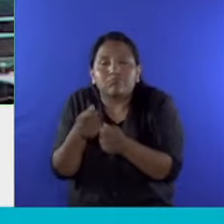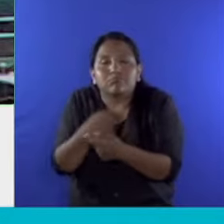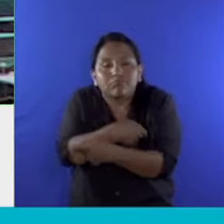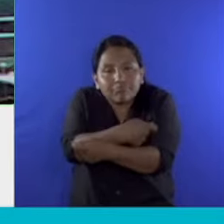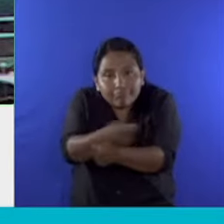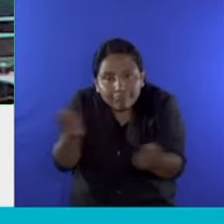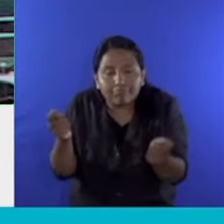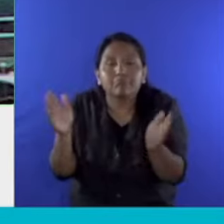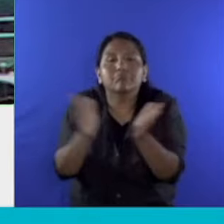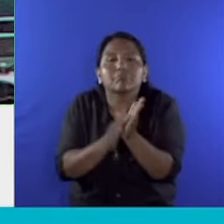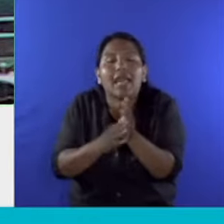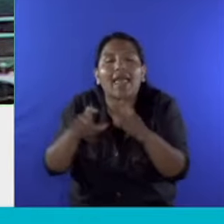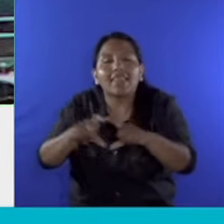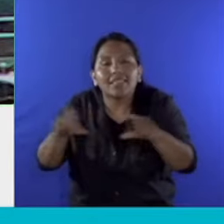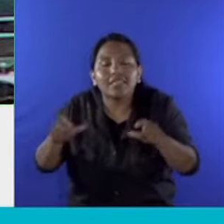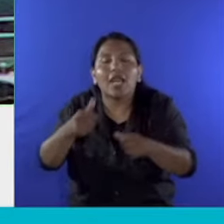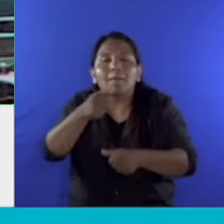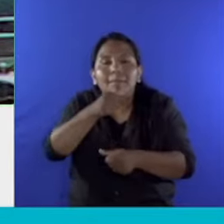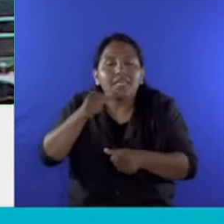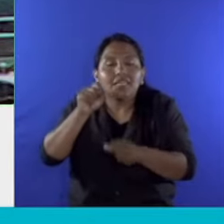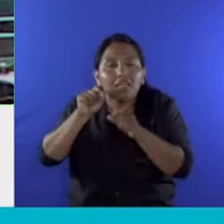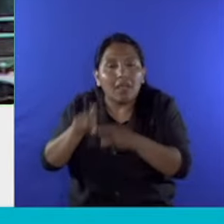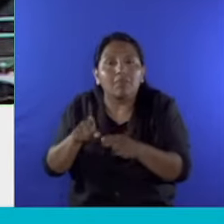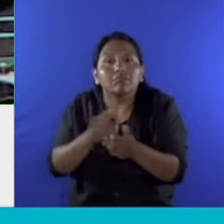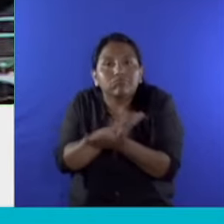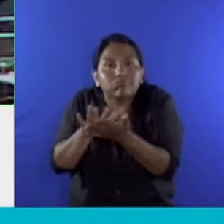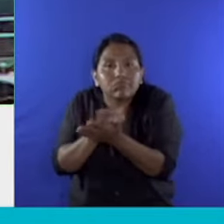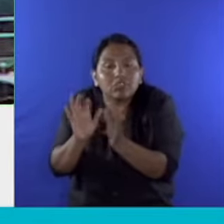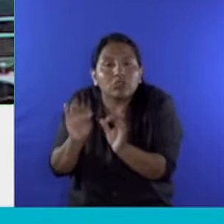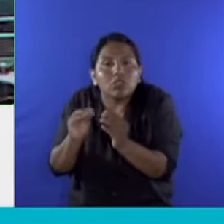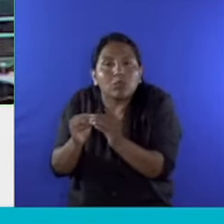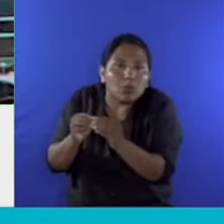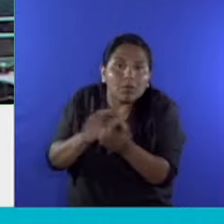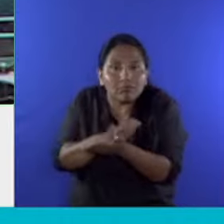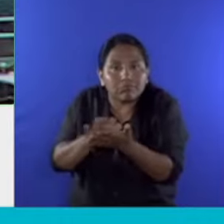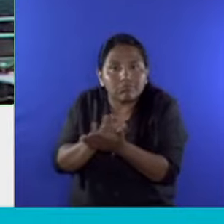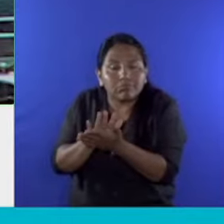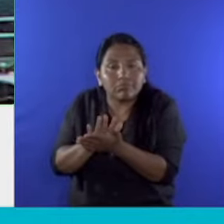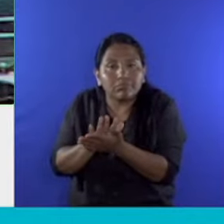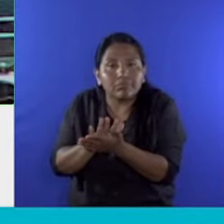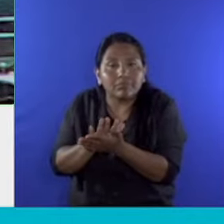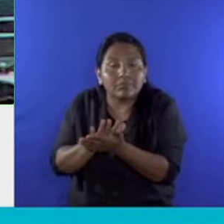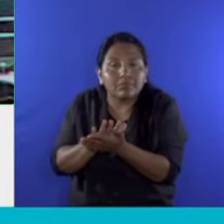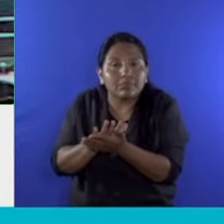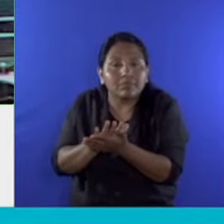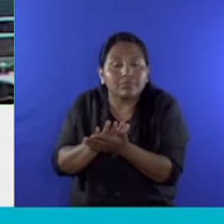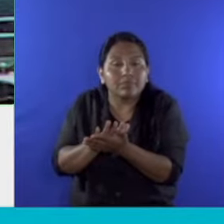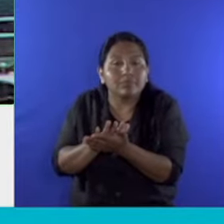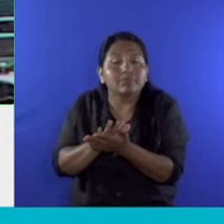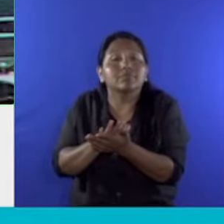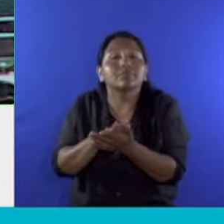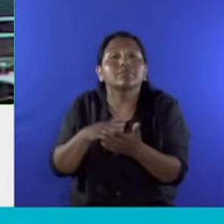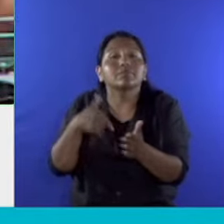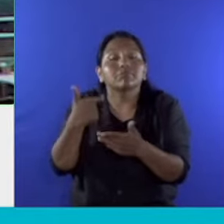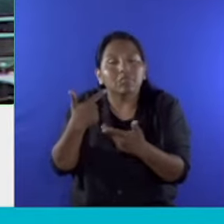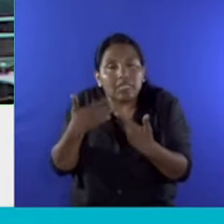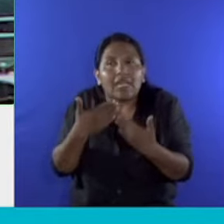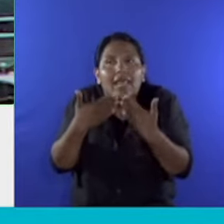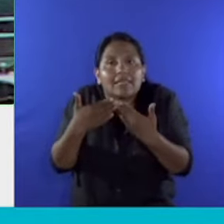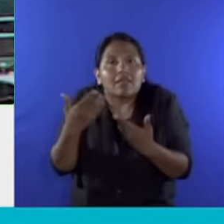distribuir, patentar medicamentos, y se resolvió ese problema. Y ese problema se convirtió en